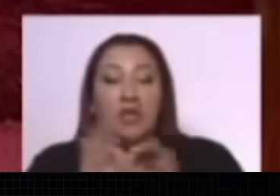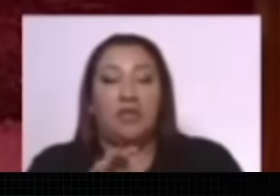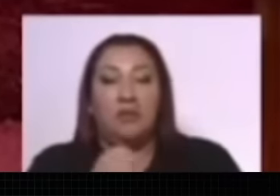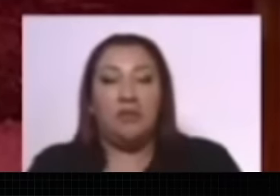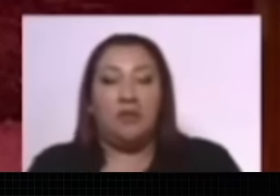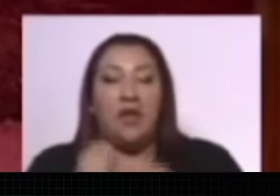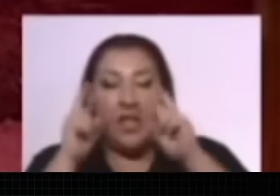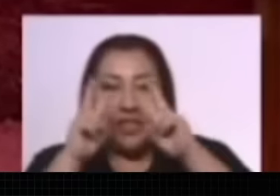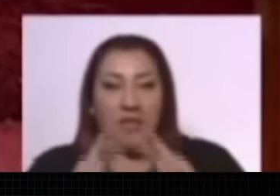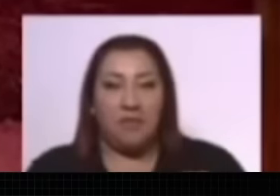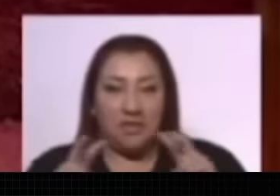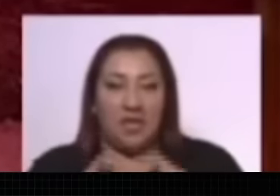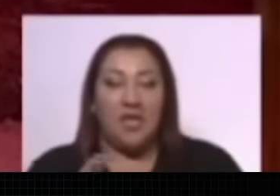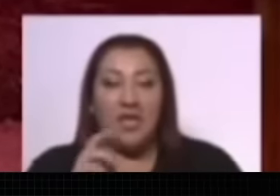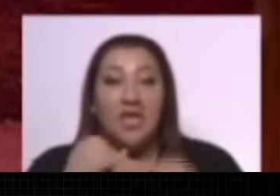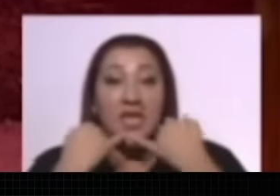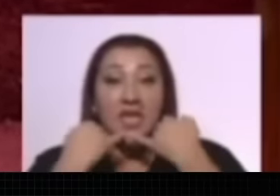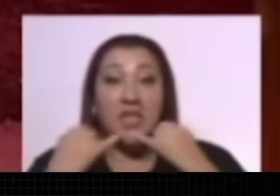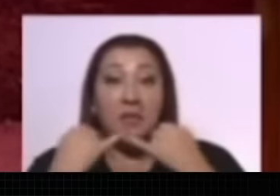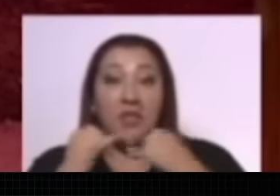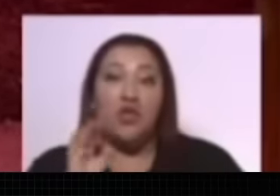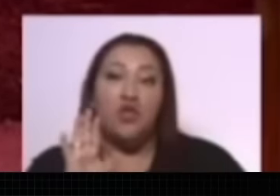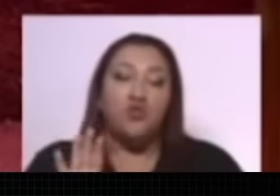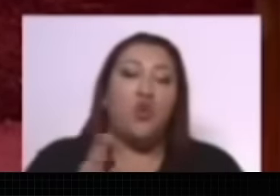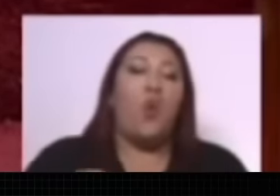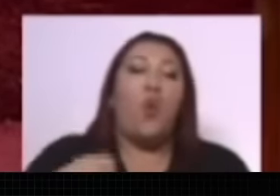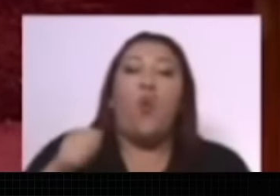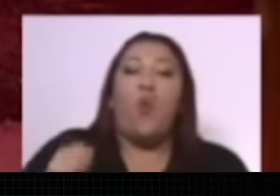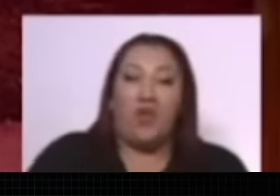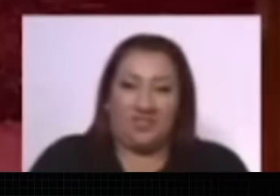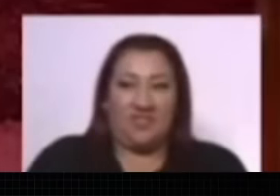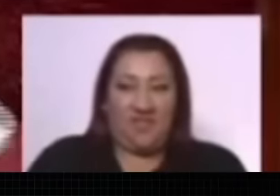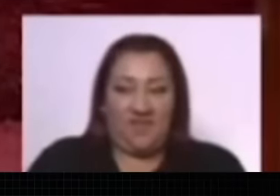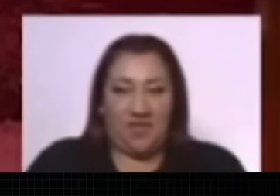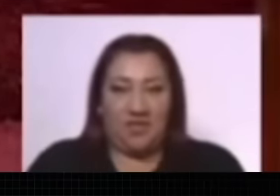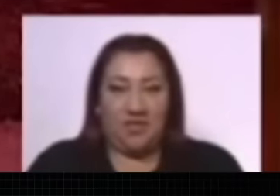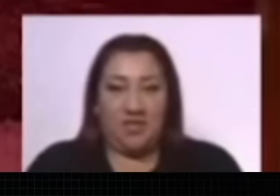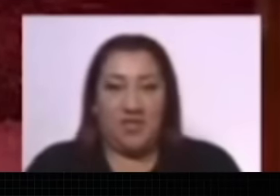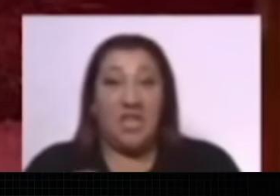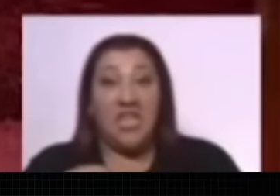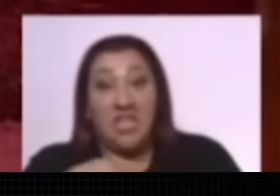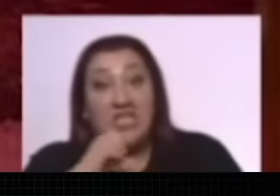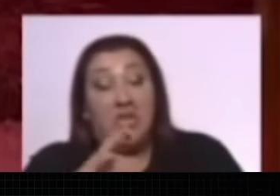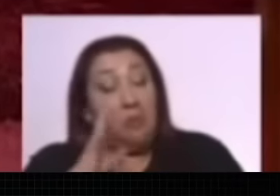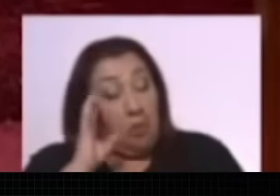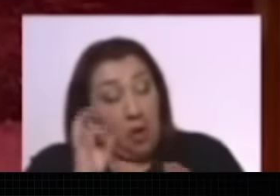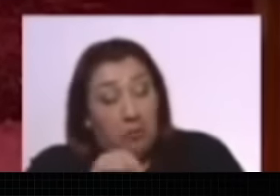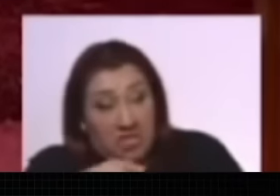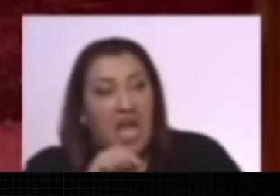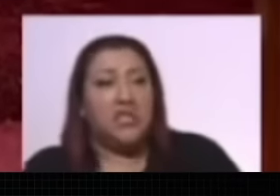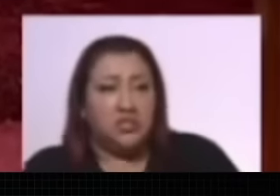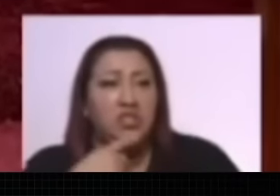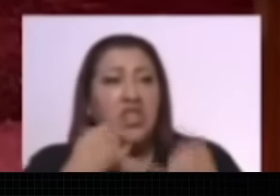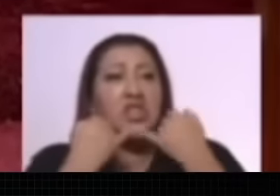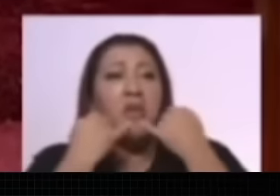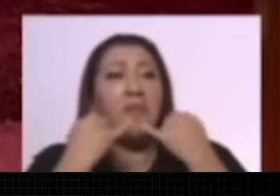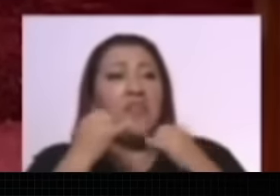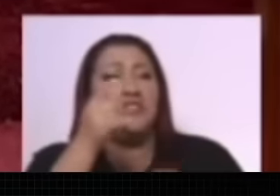La independencia es de los jueces. Sin embargo, y presumiendo que así fuera,